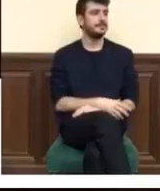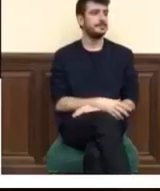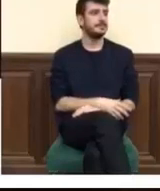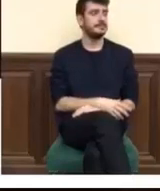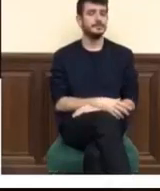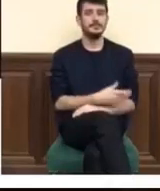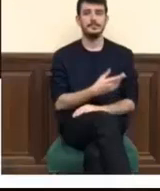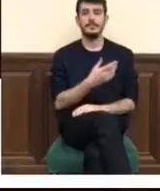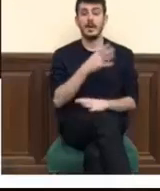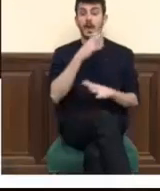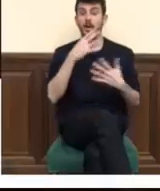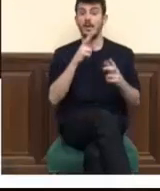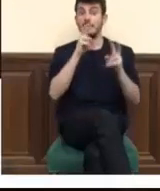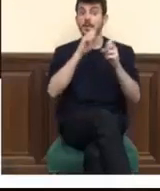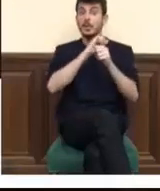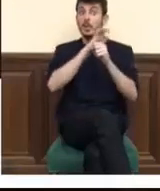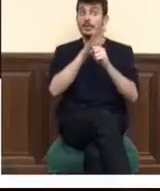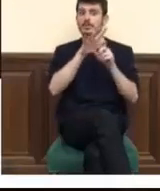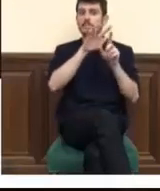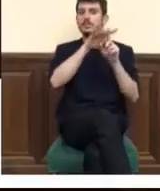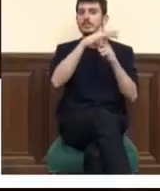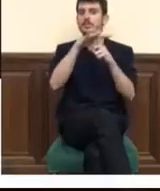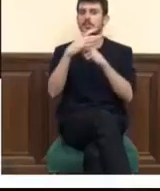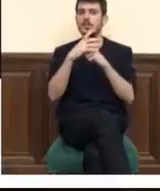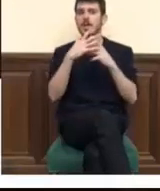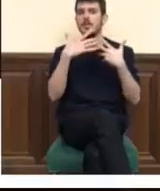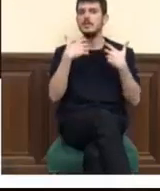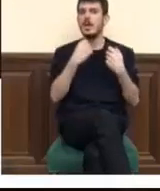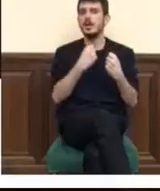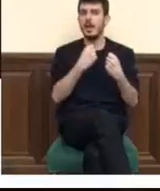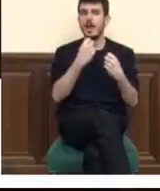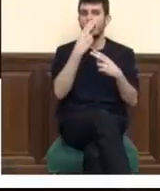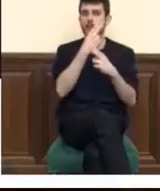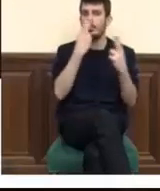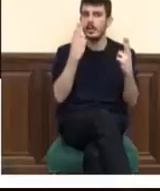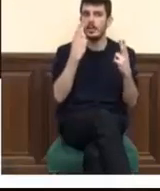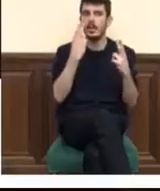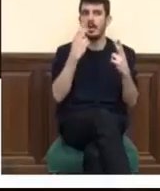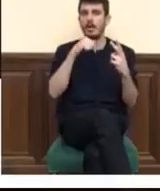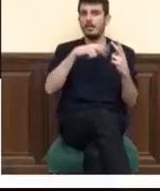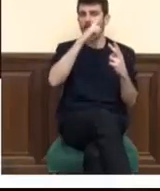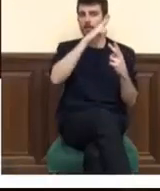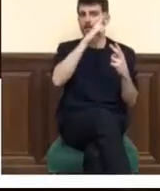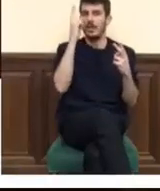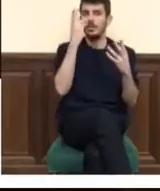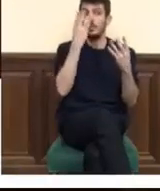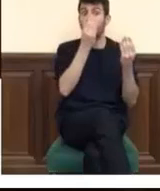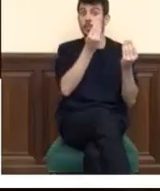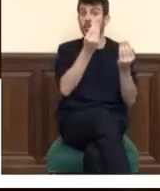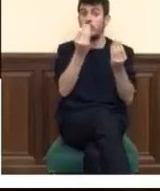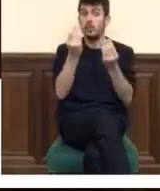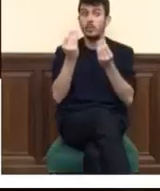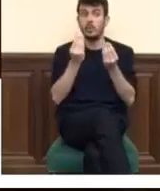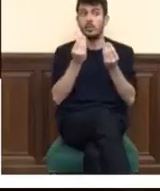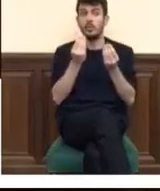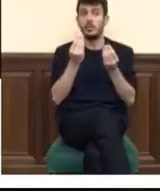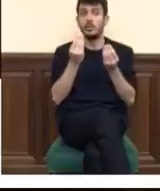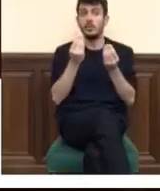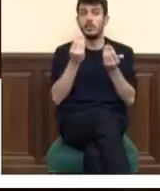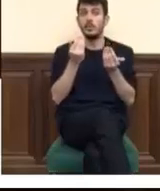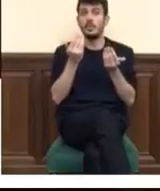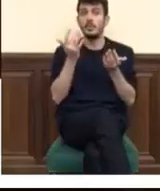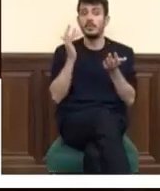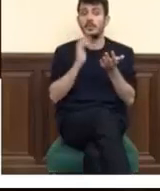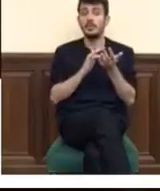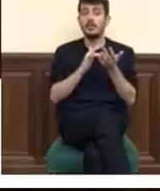Ahora con el COVID hay muchas situaciones de la sanidad pública madrileña que ya no están